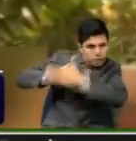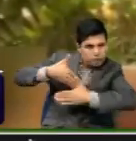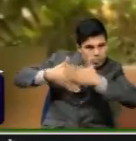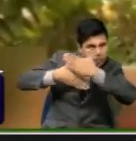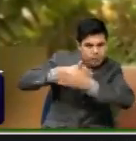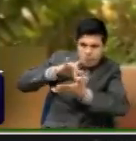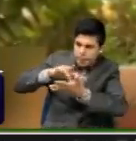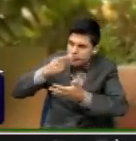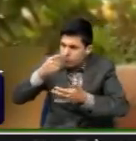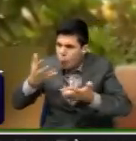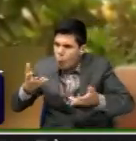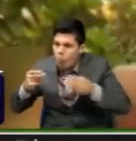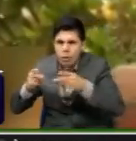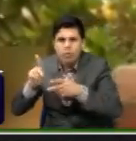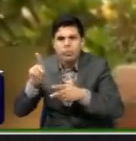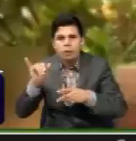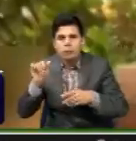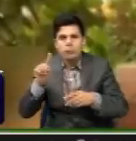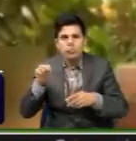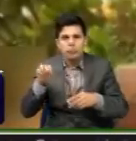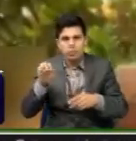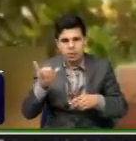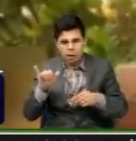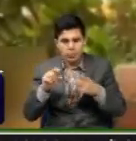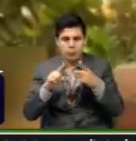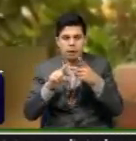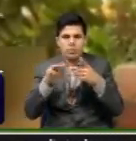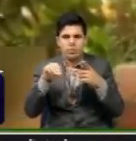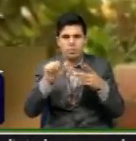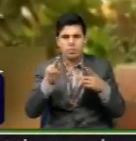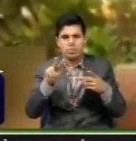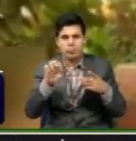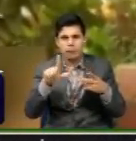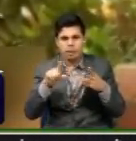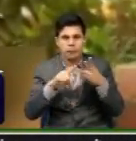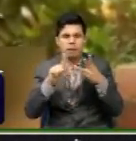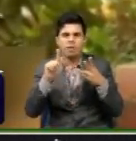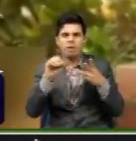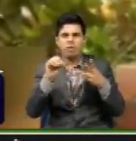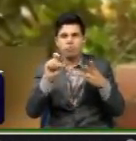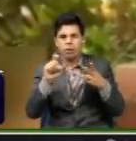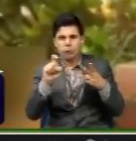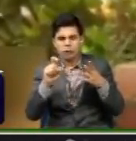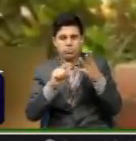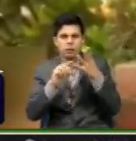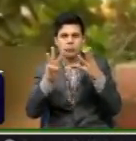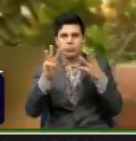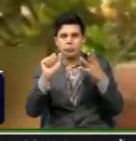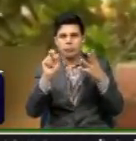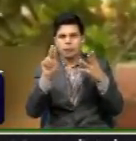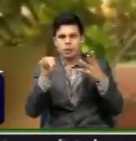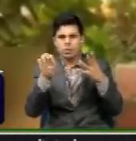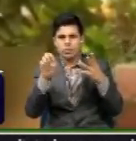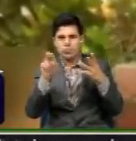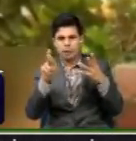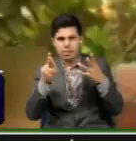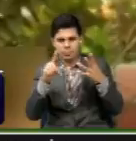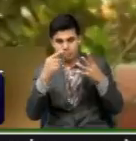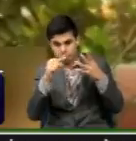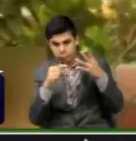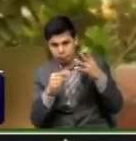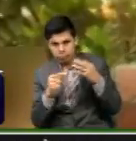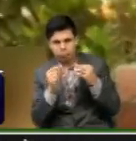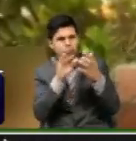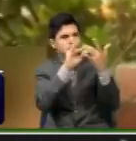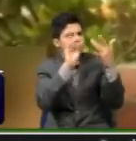establecimos contactos pues con la gente de Disney, de Marvel, de Warner, Fox, todas estas casas productoras que estuvieron en este evento, y hasta la fecha